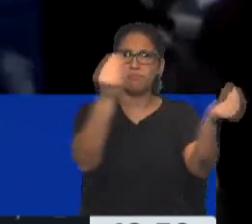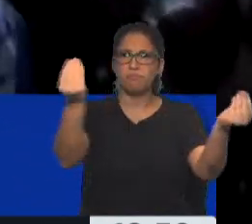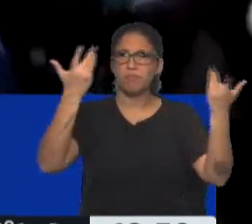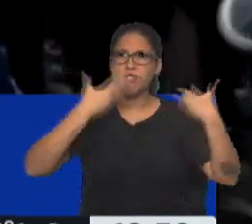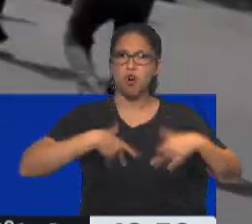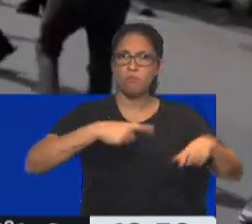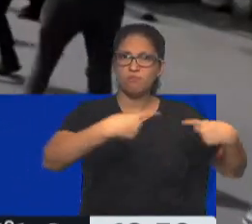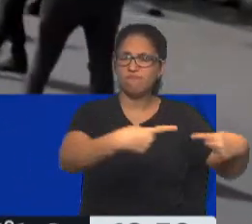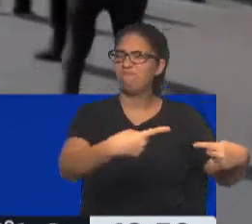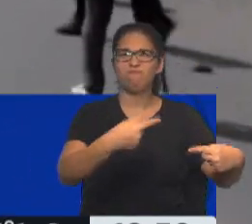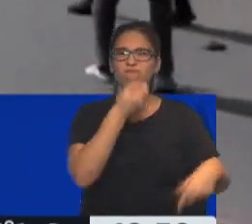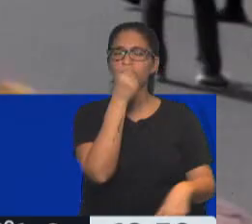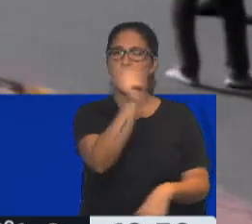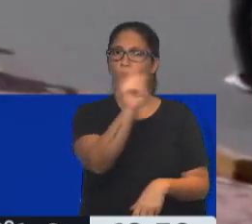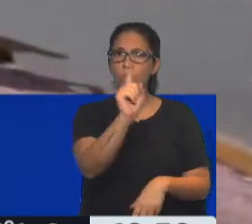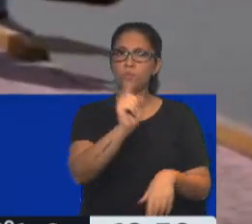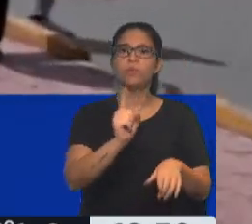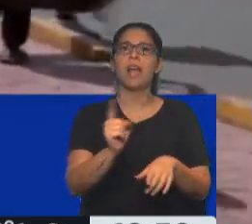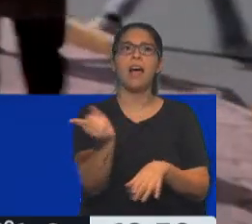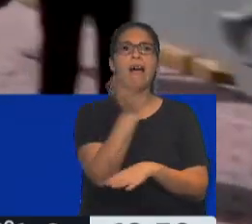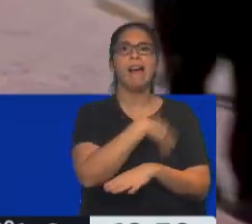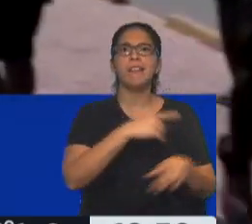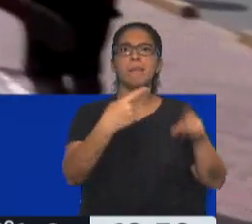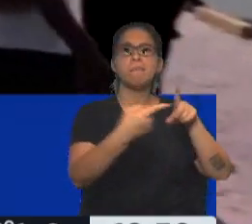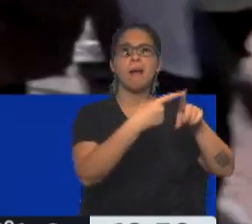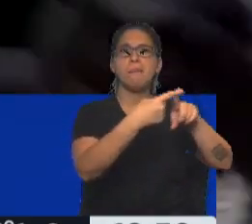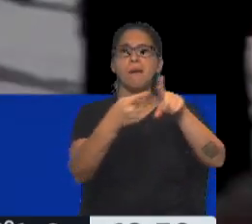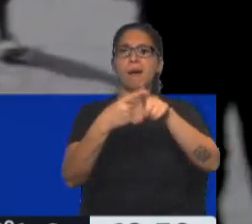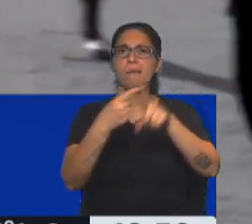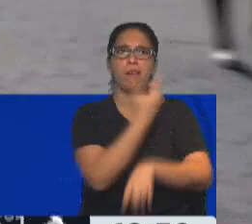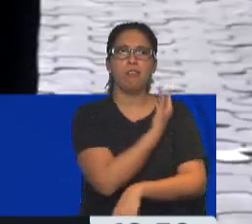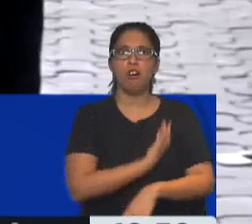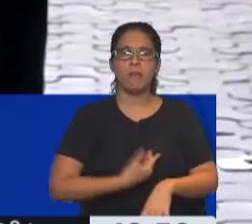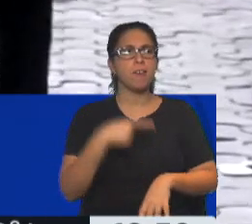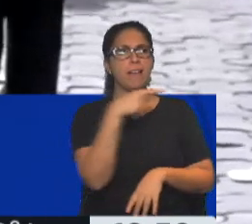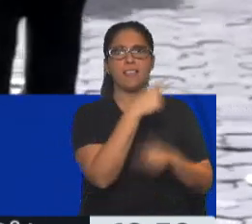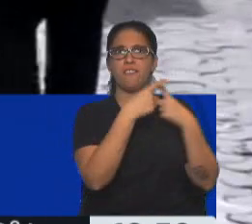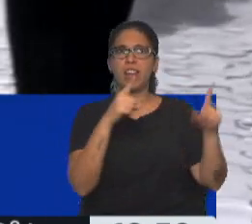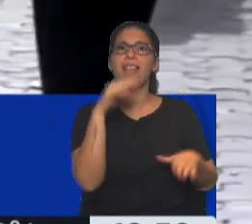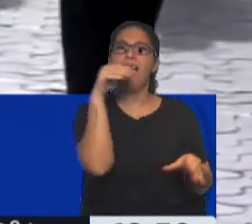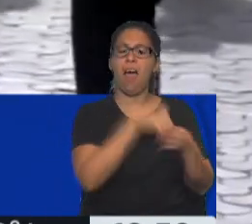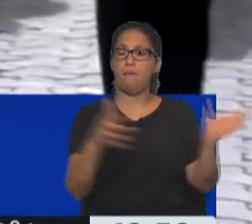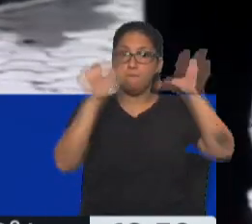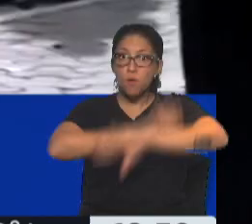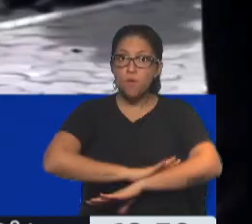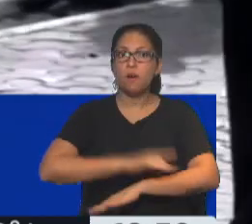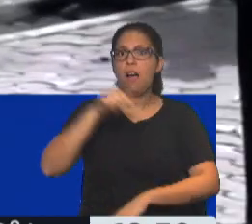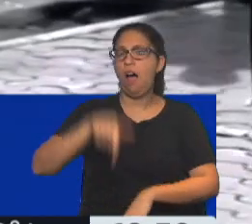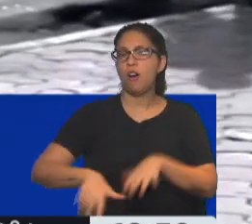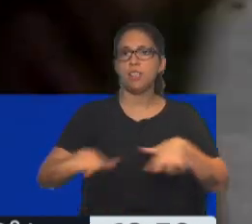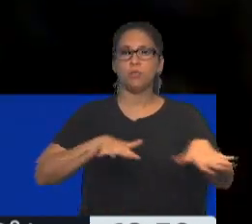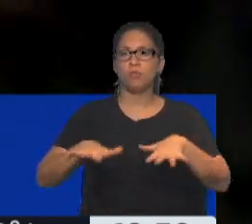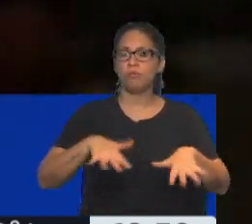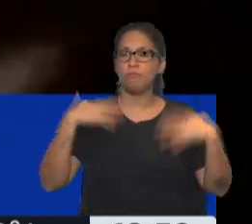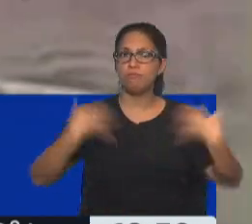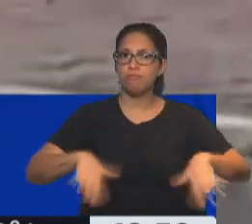de carácter tribal que se intersectaban con las organizaciones políticas predominantes hasta ahora. El clima en Kenia es efervescente. El